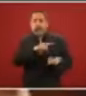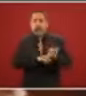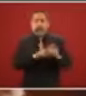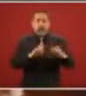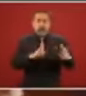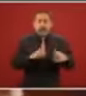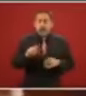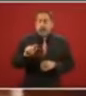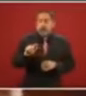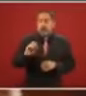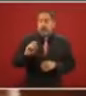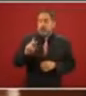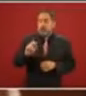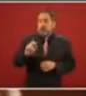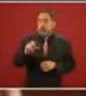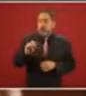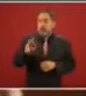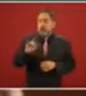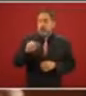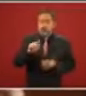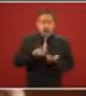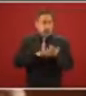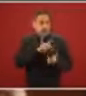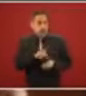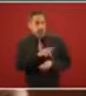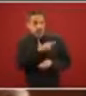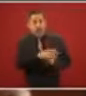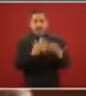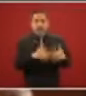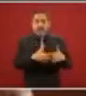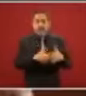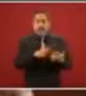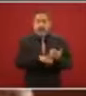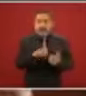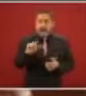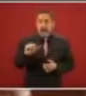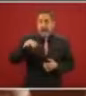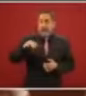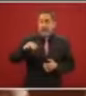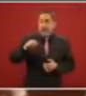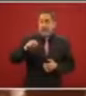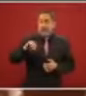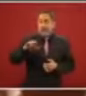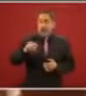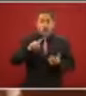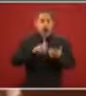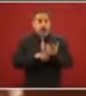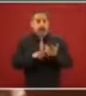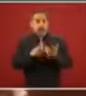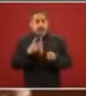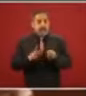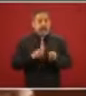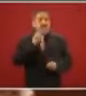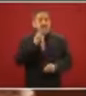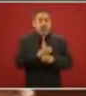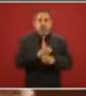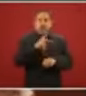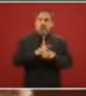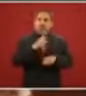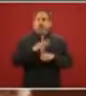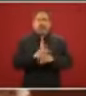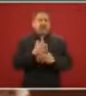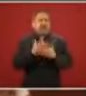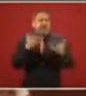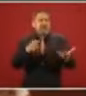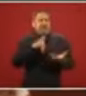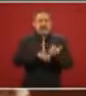de Topolobampo, una de las más grandes del país, donde se encuentra la segunda roca saliente más grande del mundo, conocida como el Farallón, la isla de